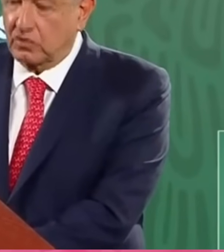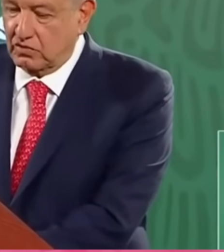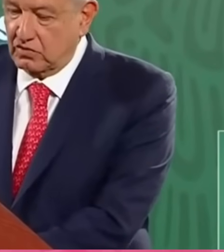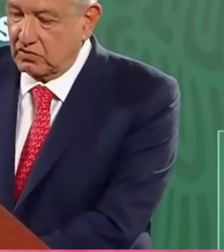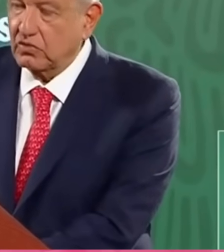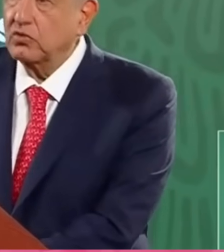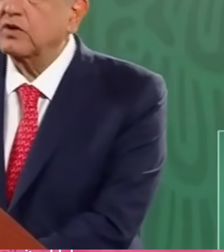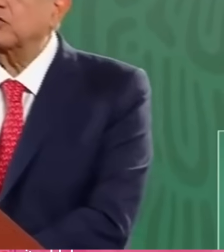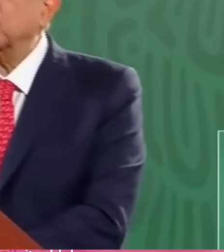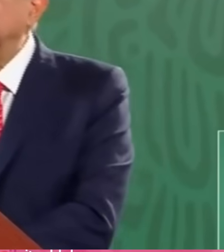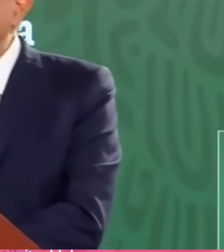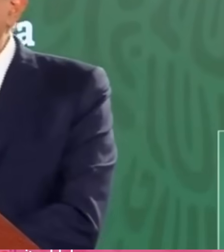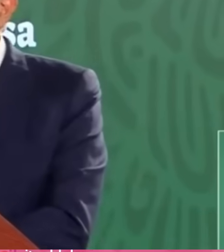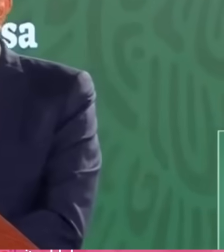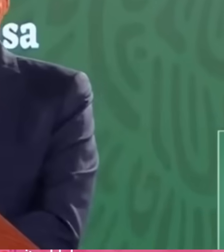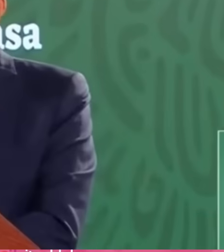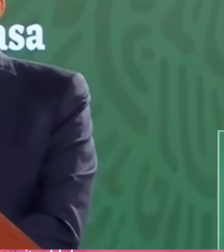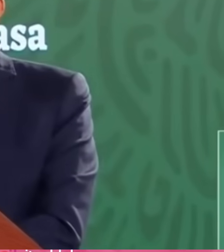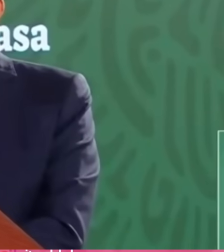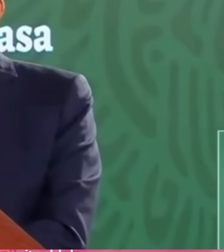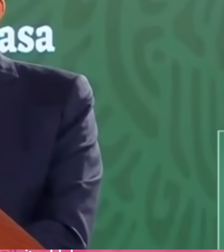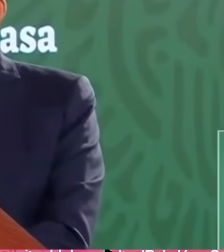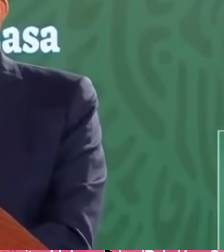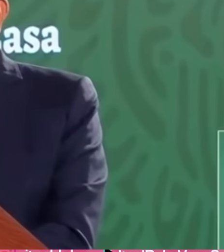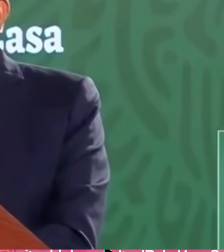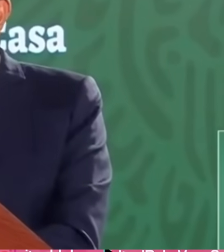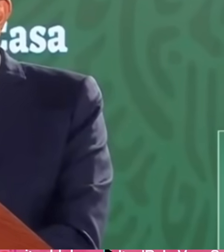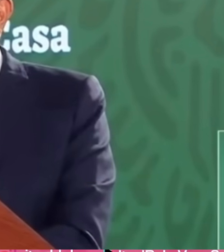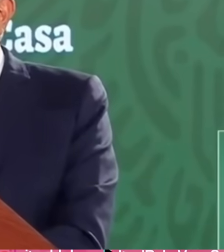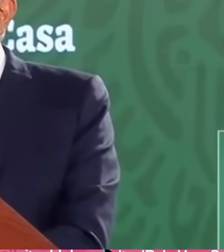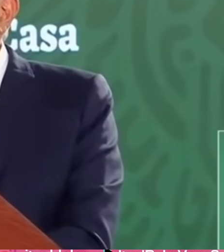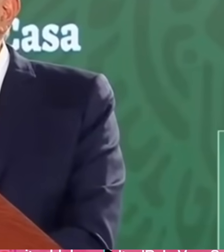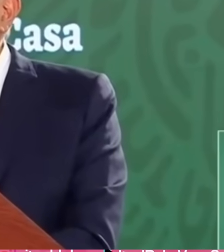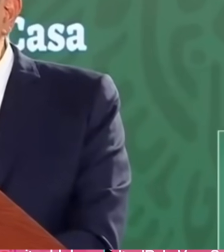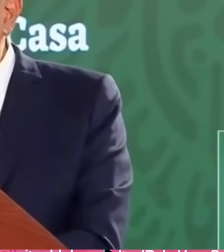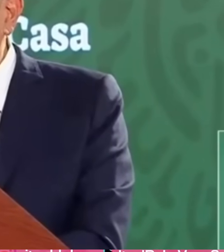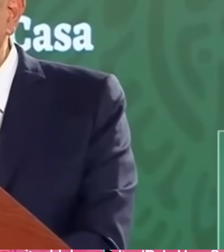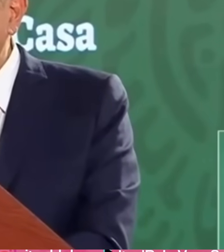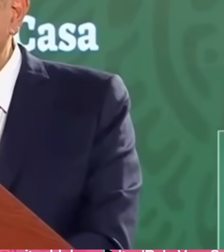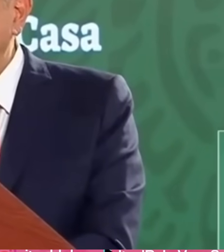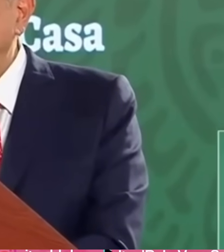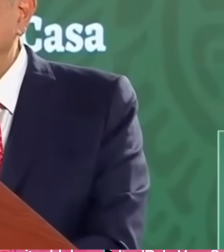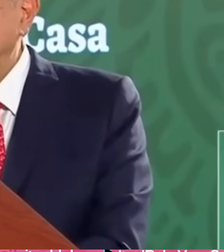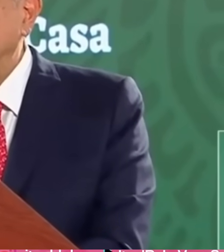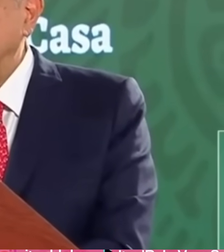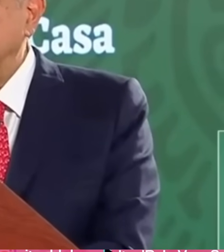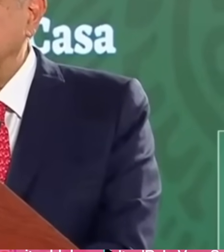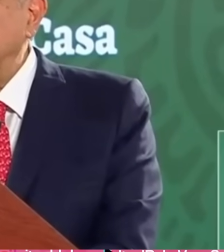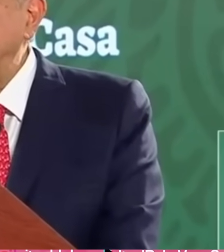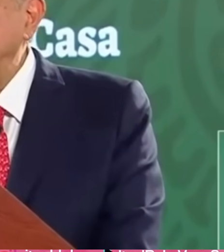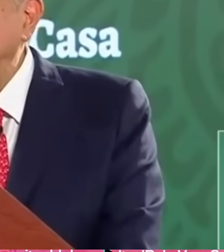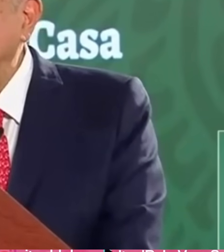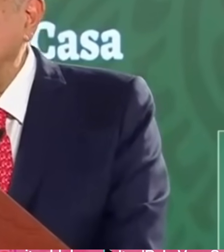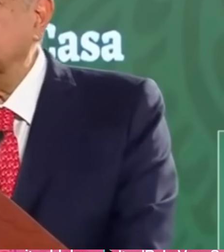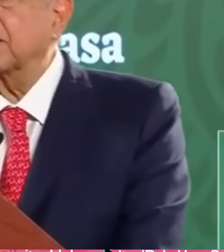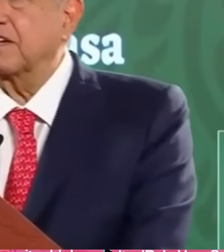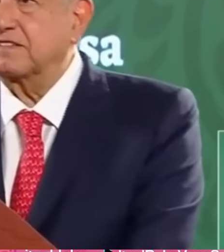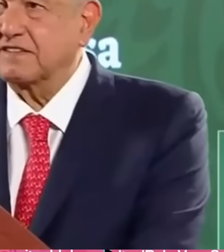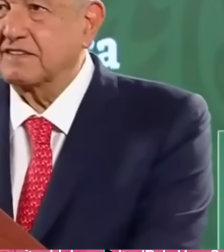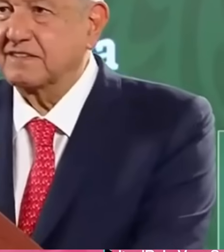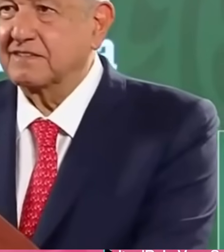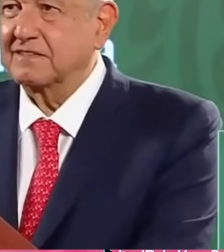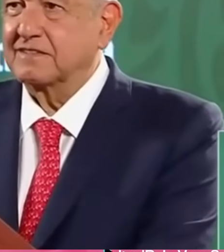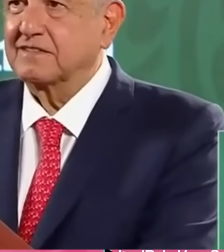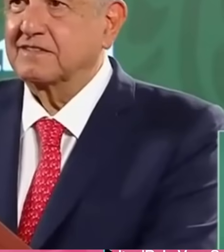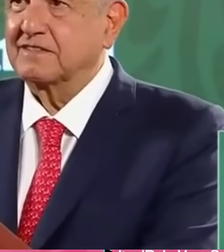yo no estoy dando instrucciones no es muy fuerte la